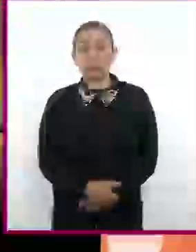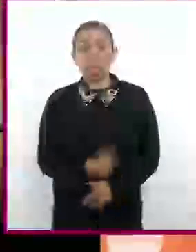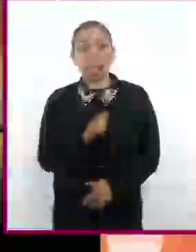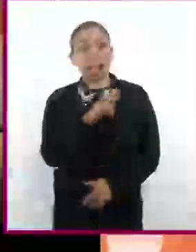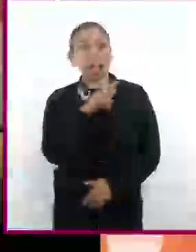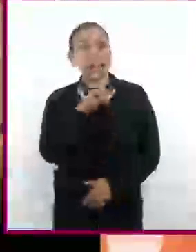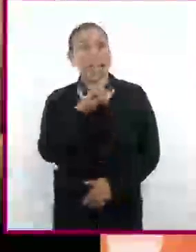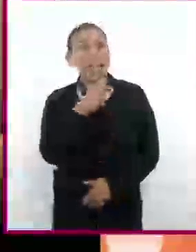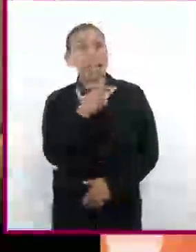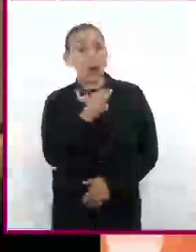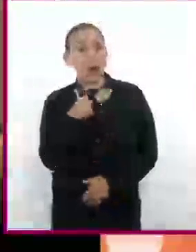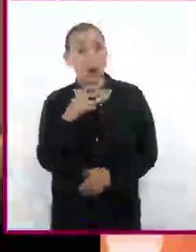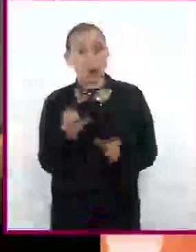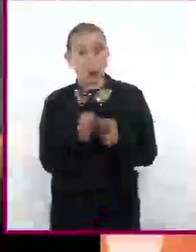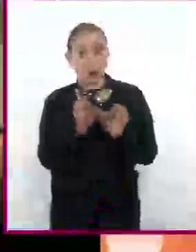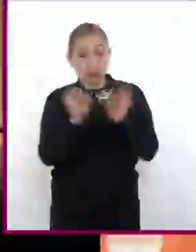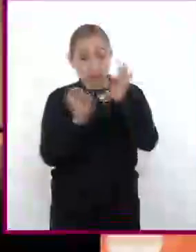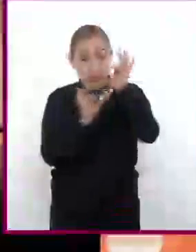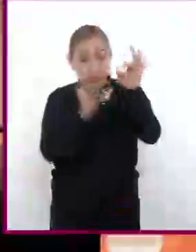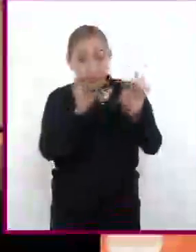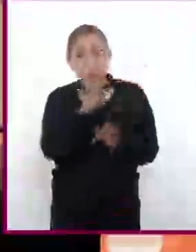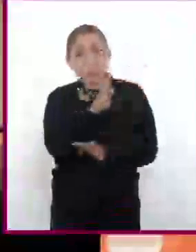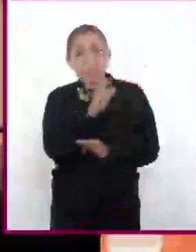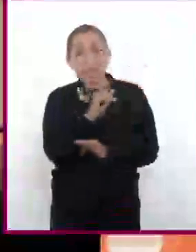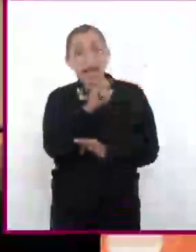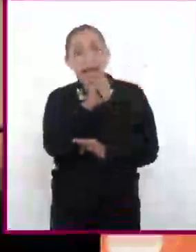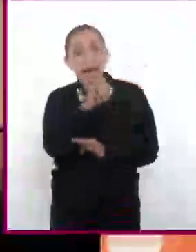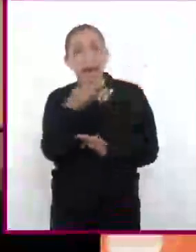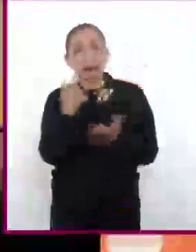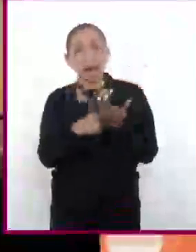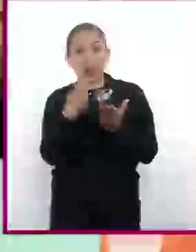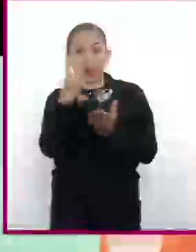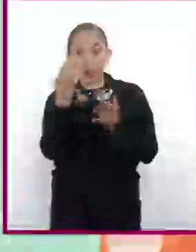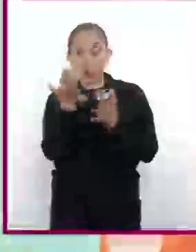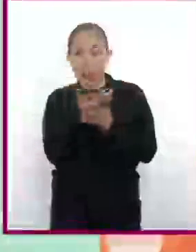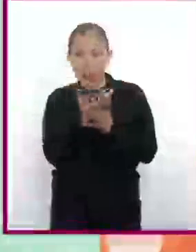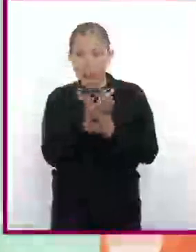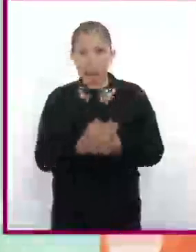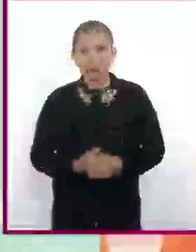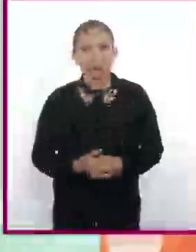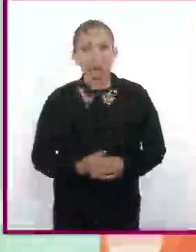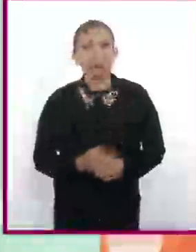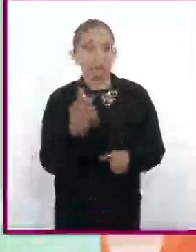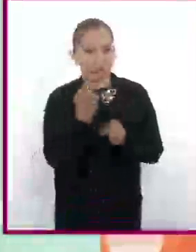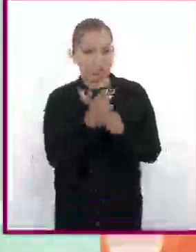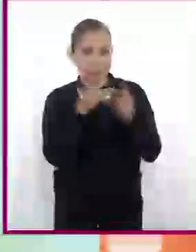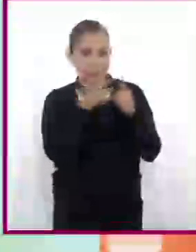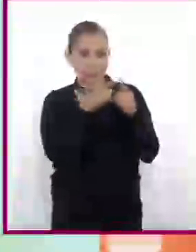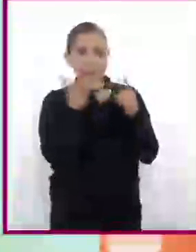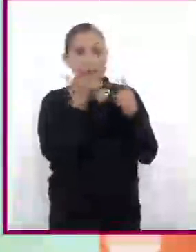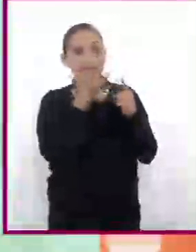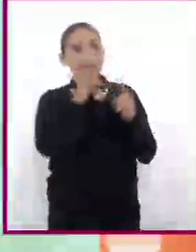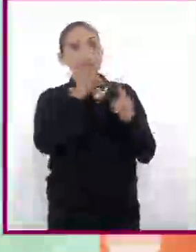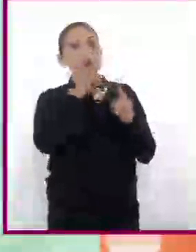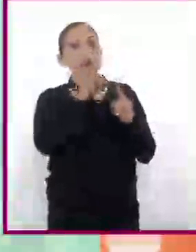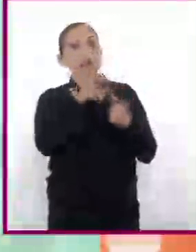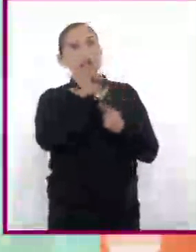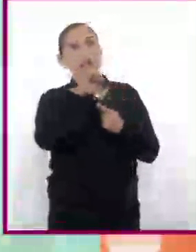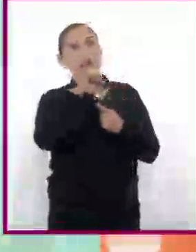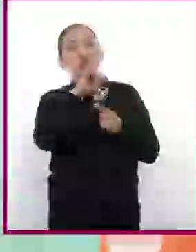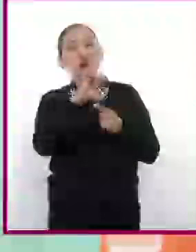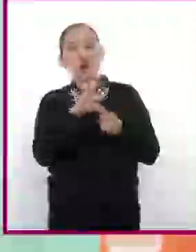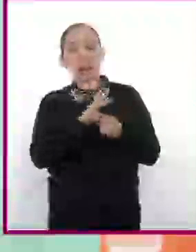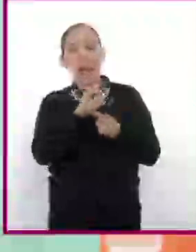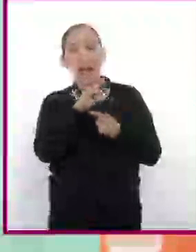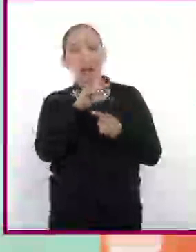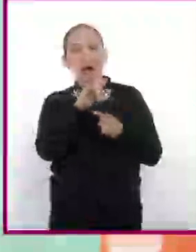Arrhenius supuso que la disociación del bicarbonato de sodio se desarrollaba en dos partes. La primera generaba iones de sodio y de